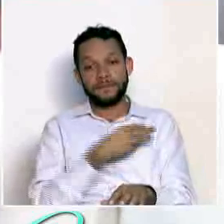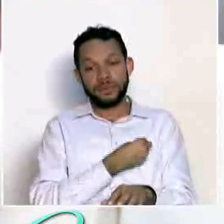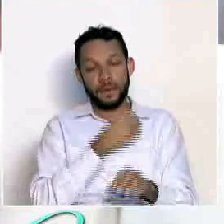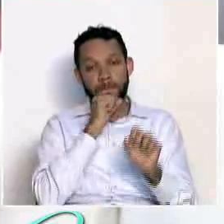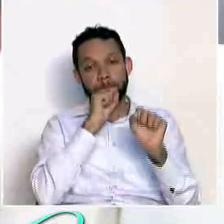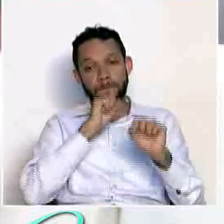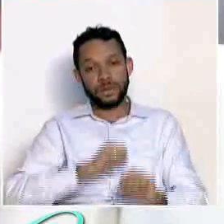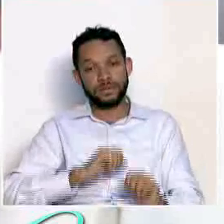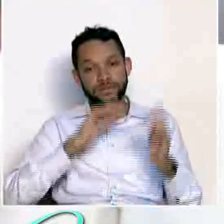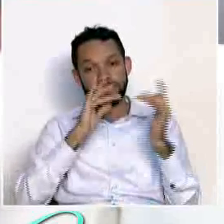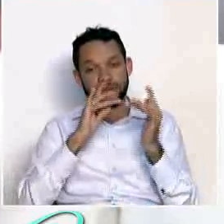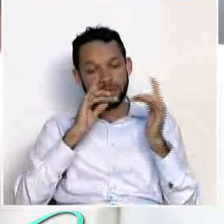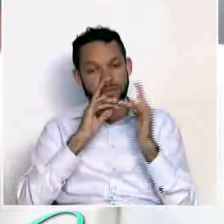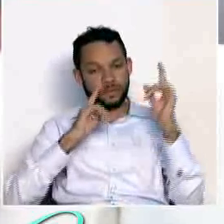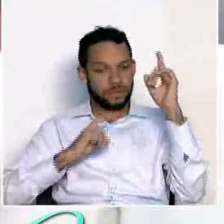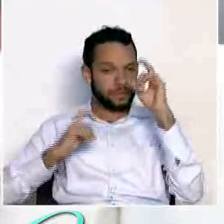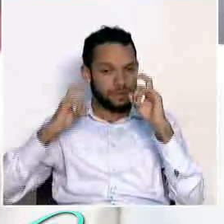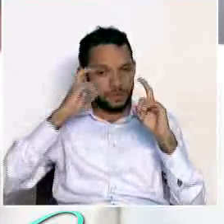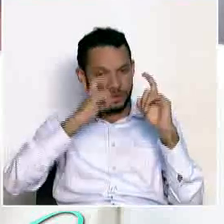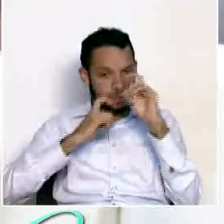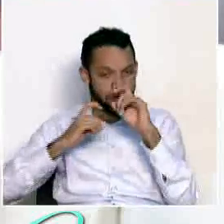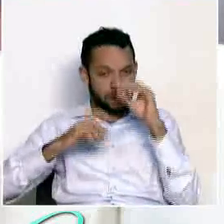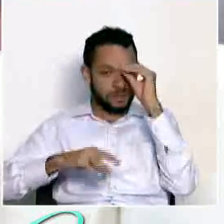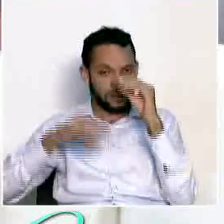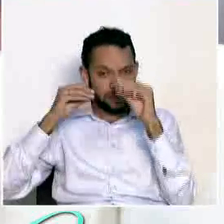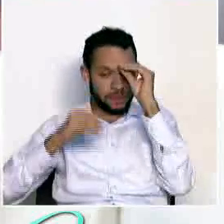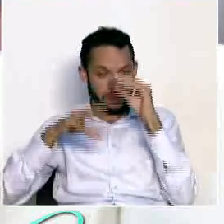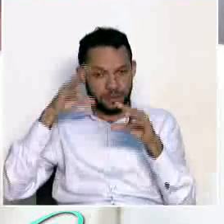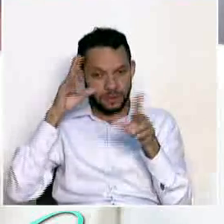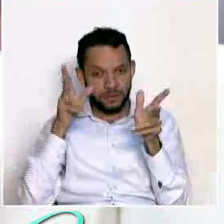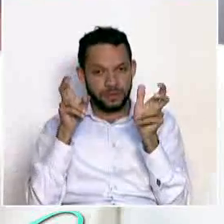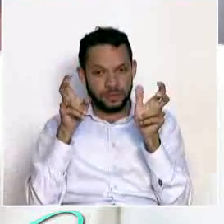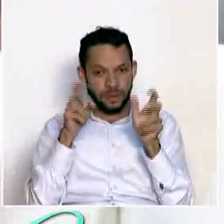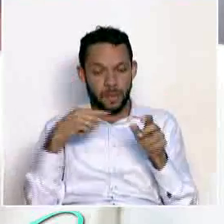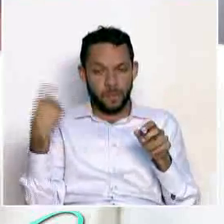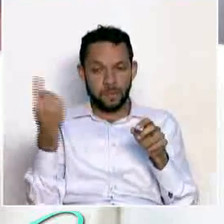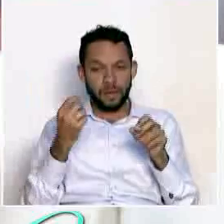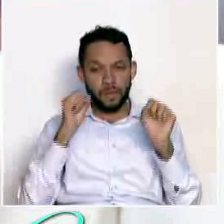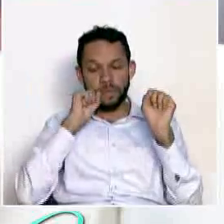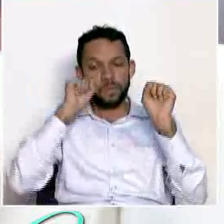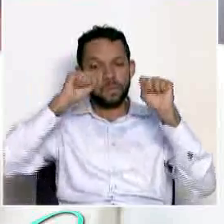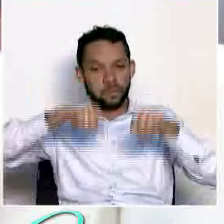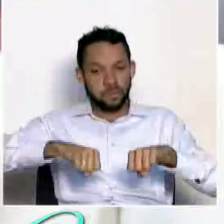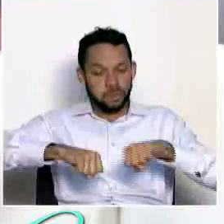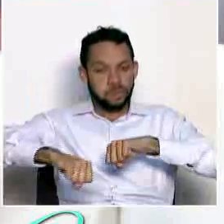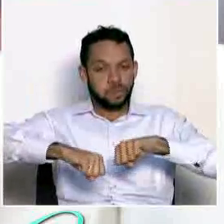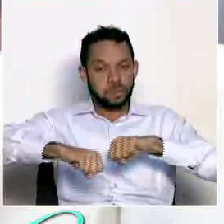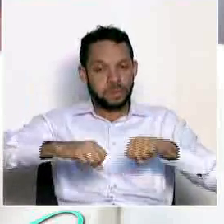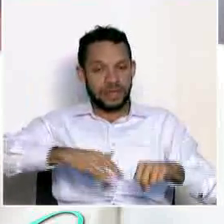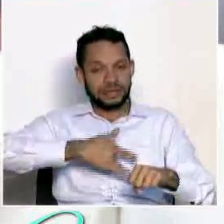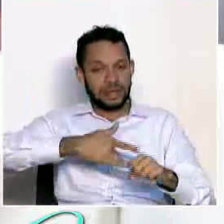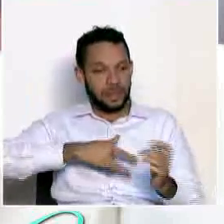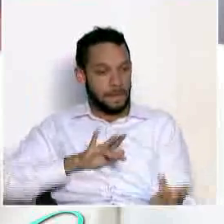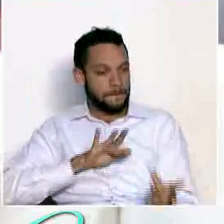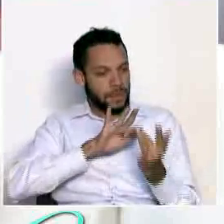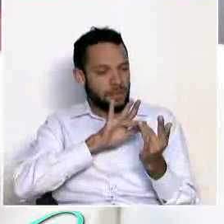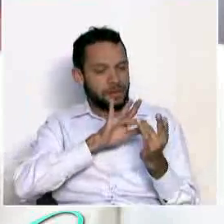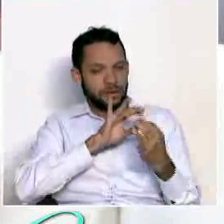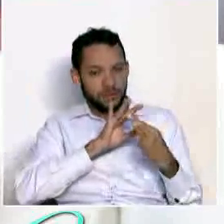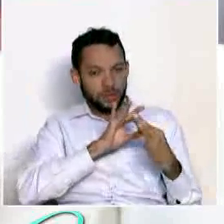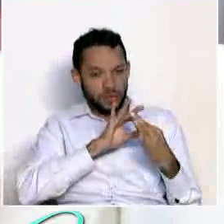se puede concentrar bien y si está abierto a la terapia, pues realmente uno puede sentir cosas muy especiales. Y